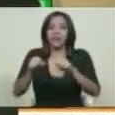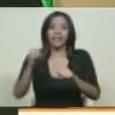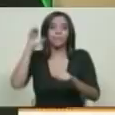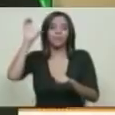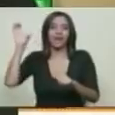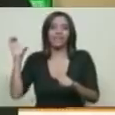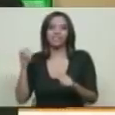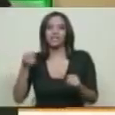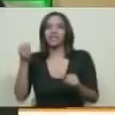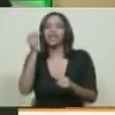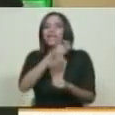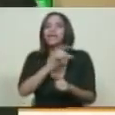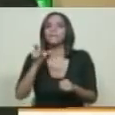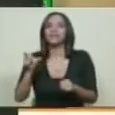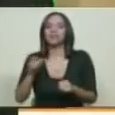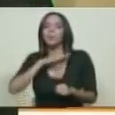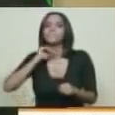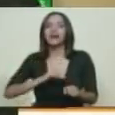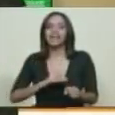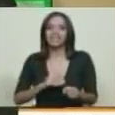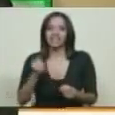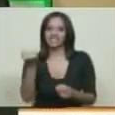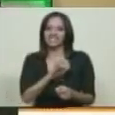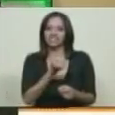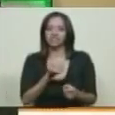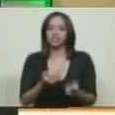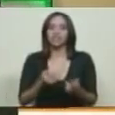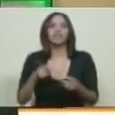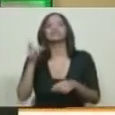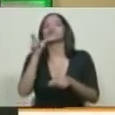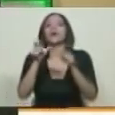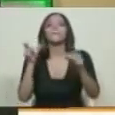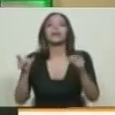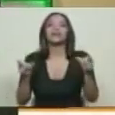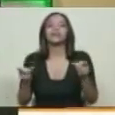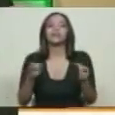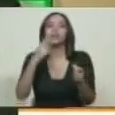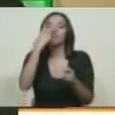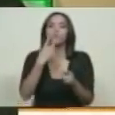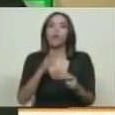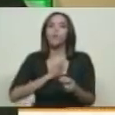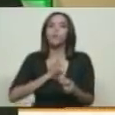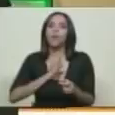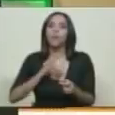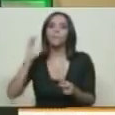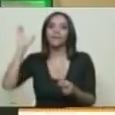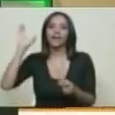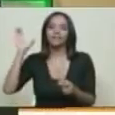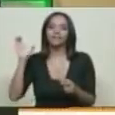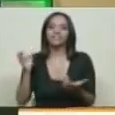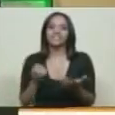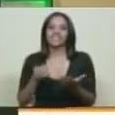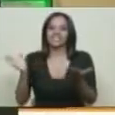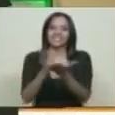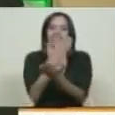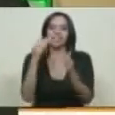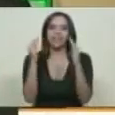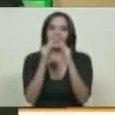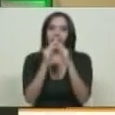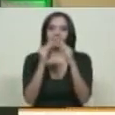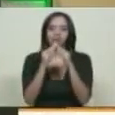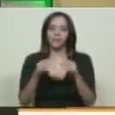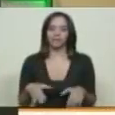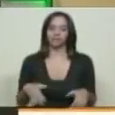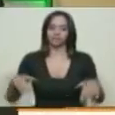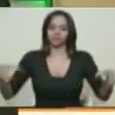y matar a miles de personas, son capaces de dejar a la gente humilde de su propio país sin vivienda para enriquecerse